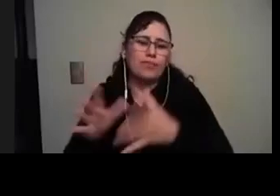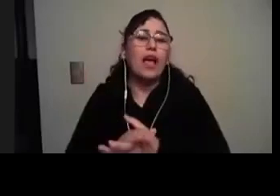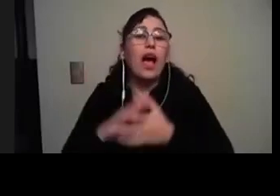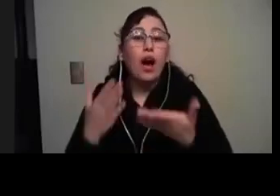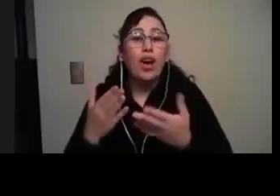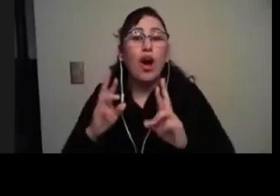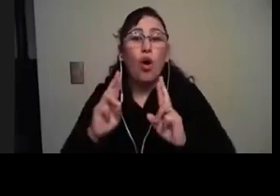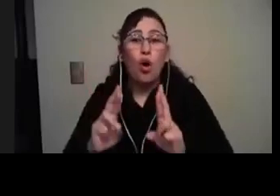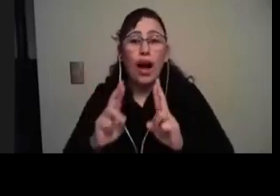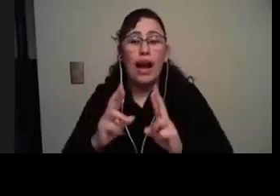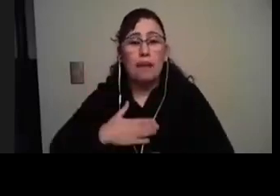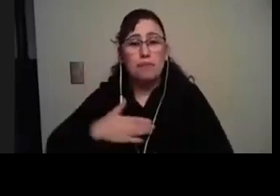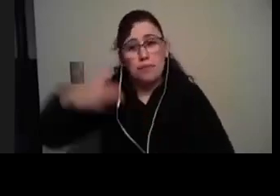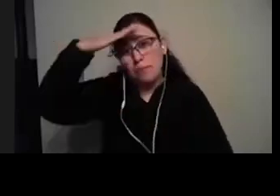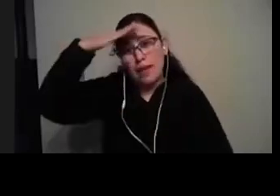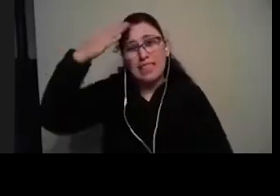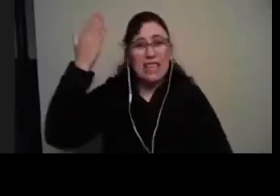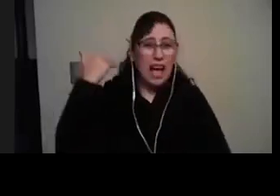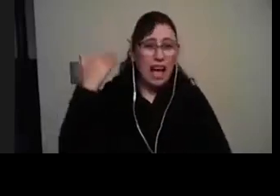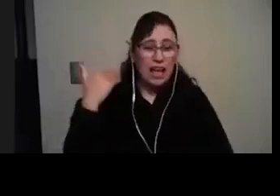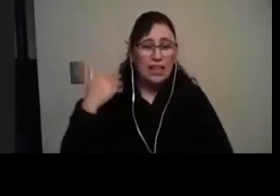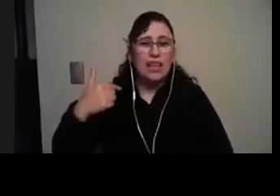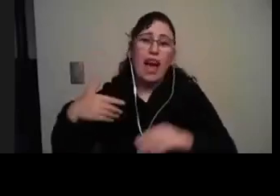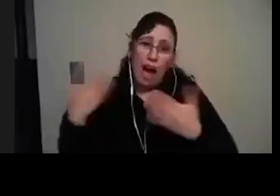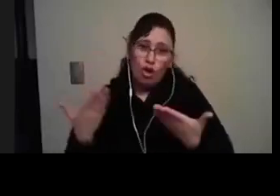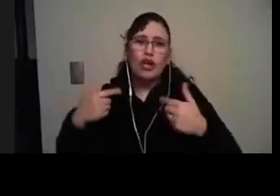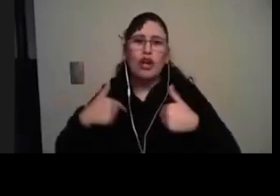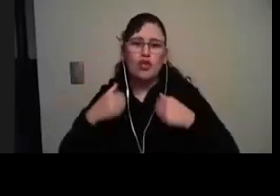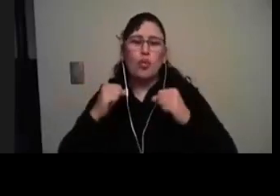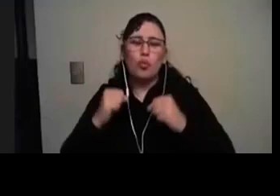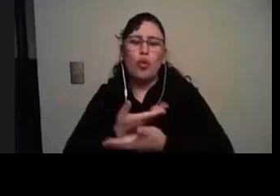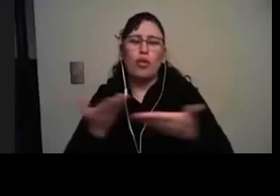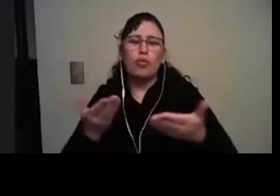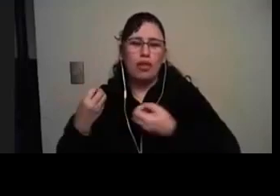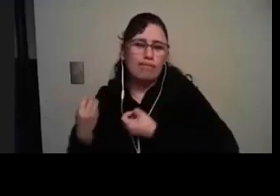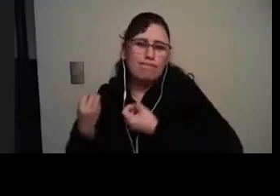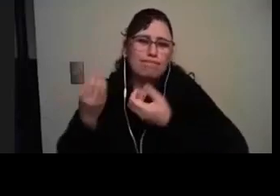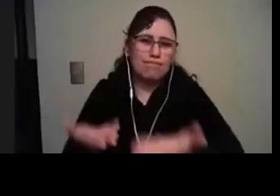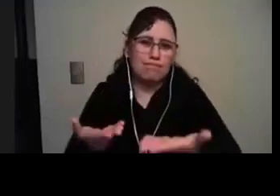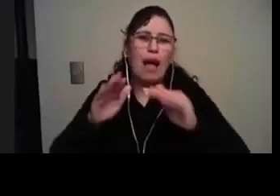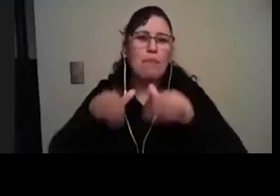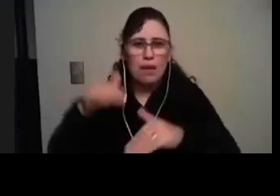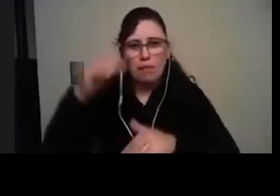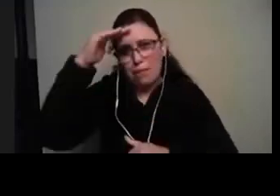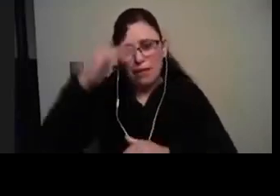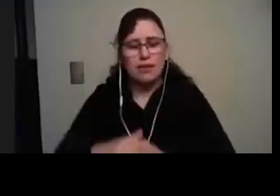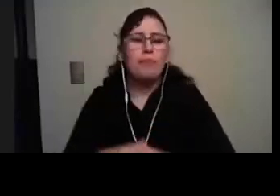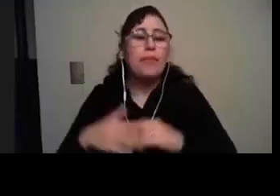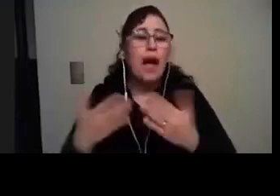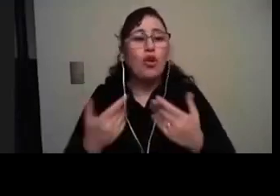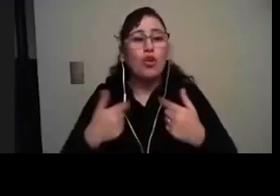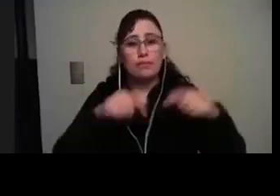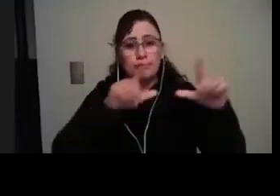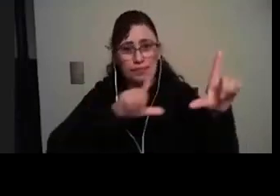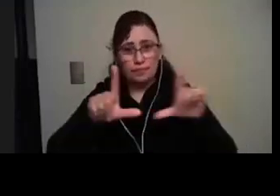impregnen de mi experiencia en el área, ¿ya? Vamos a utilizar la misma forma, ya voy a compartir pantalla para